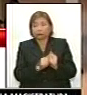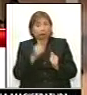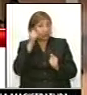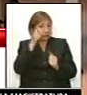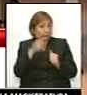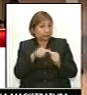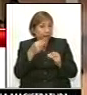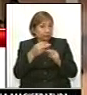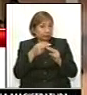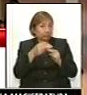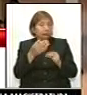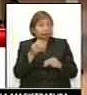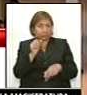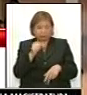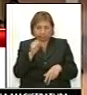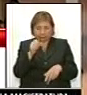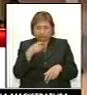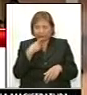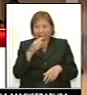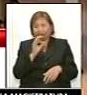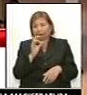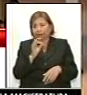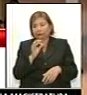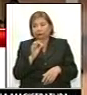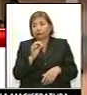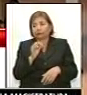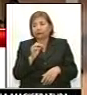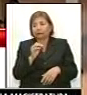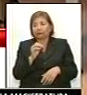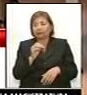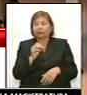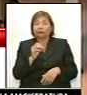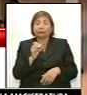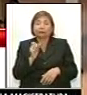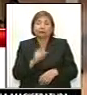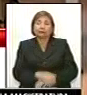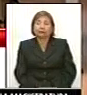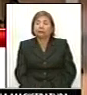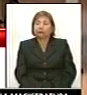nombres? Sí, preferiría no decirlo. Ok, sí, no hay ningún problema.